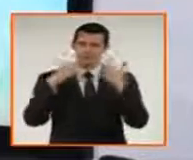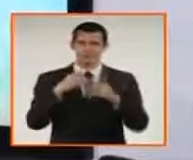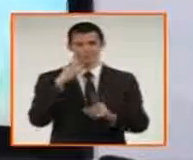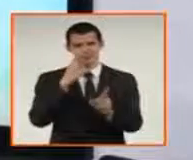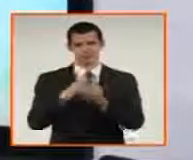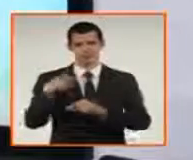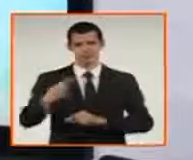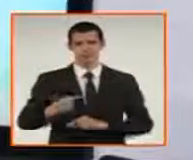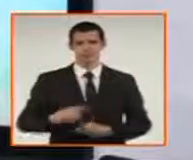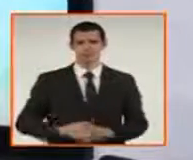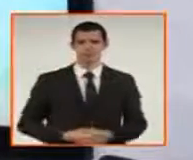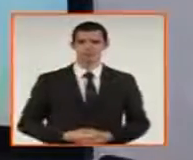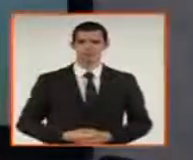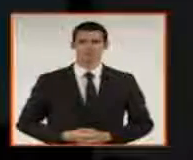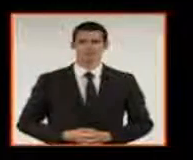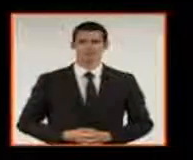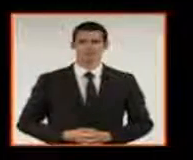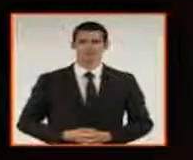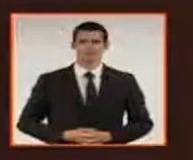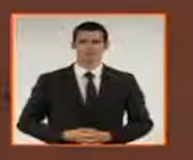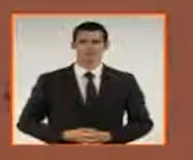y hasta mañana.